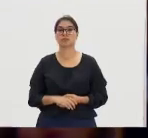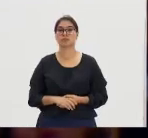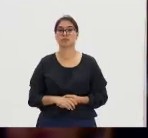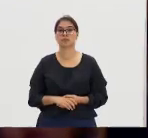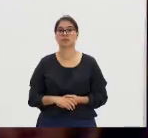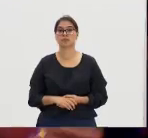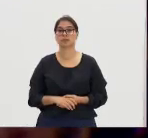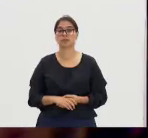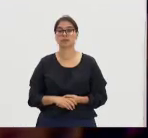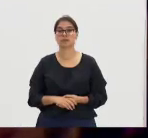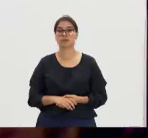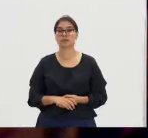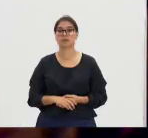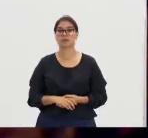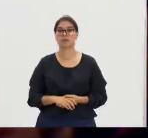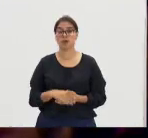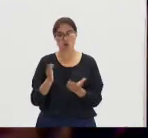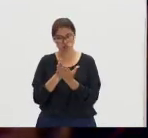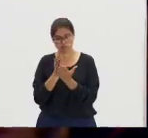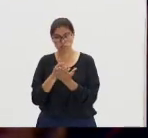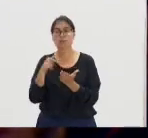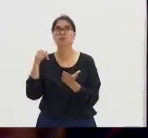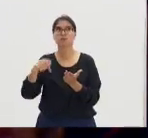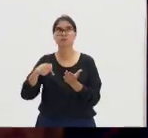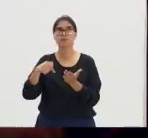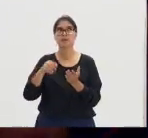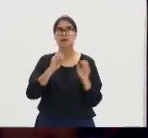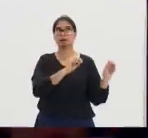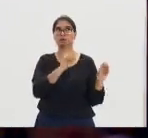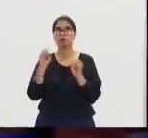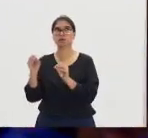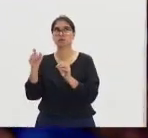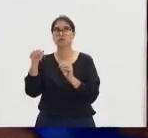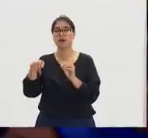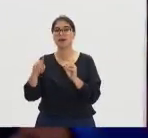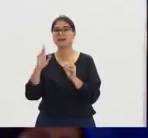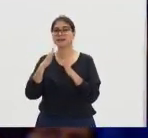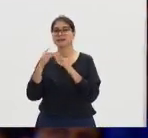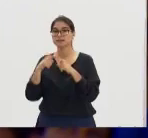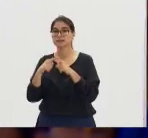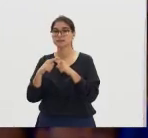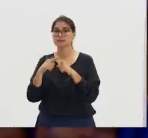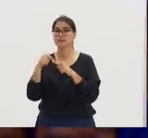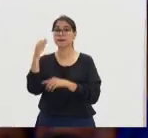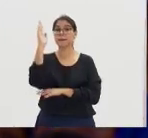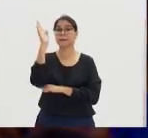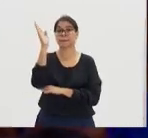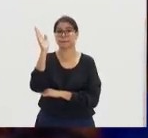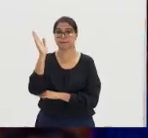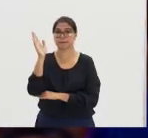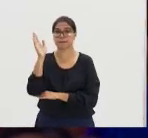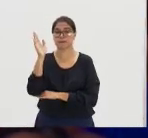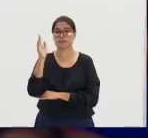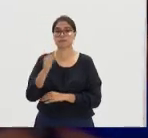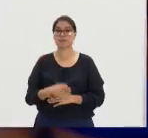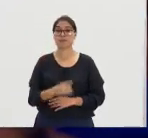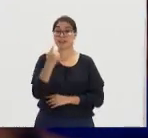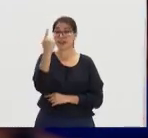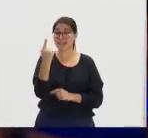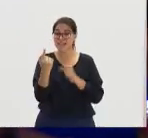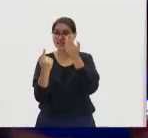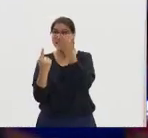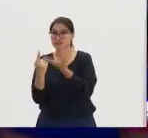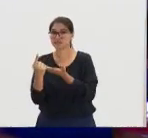señores, hay que traer a este hombre. Y ustedes lo escucharon. A mí me dio assurance, me dio seguridad de mi